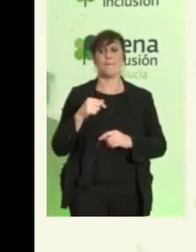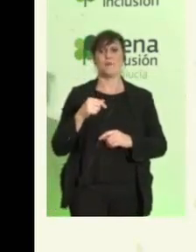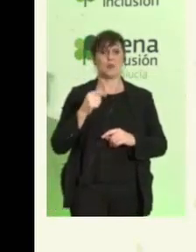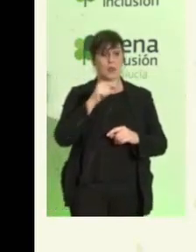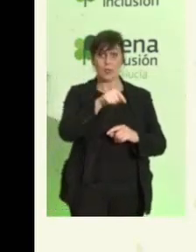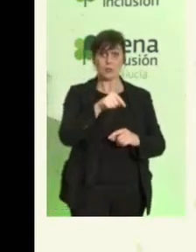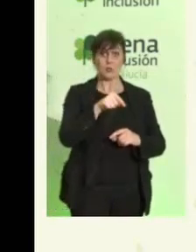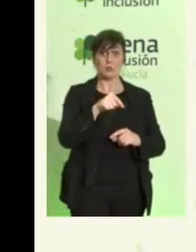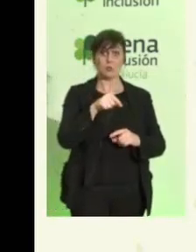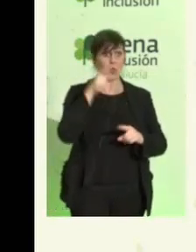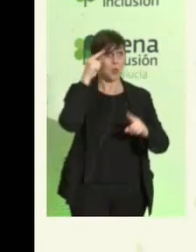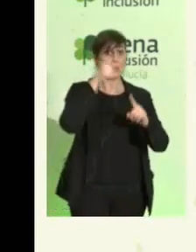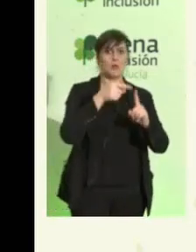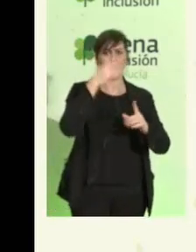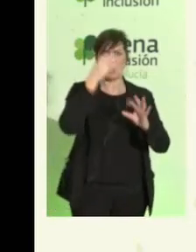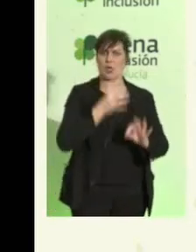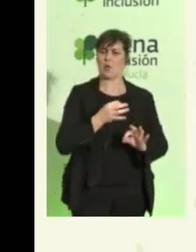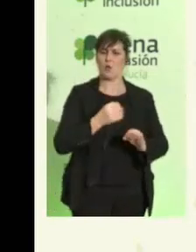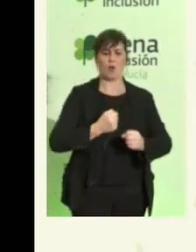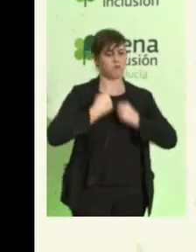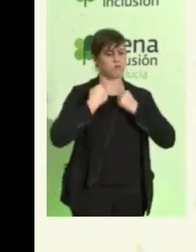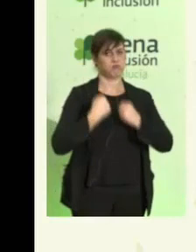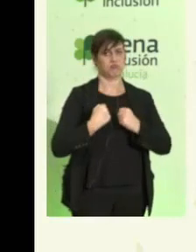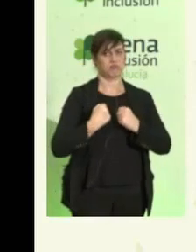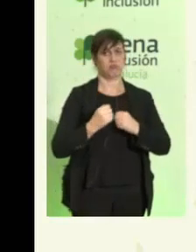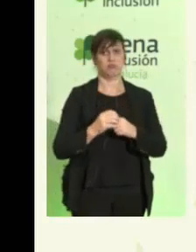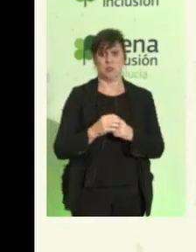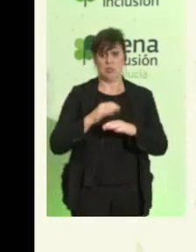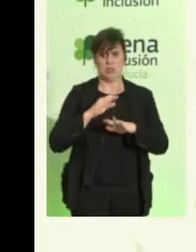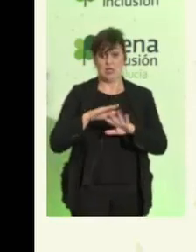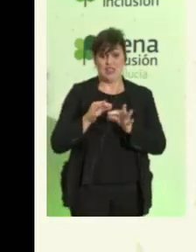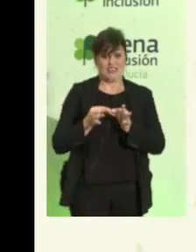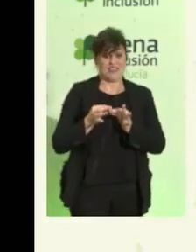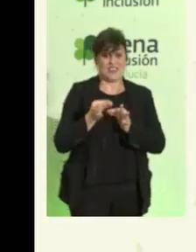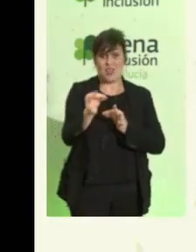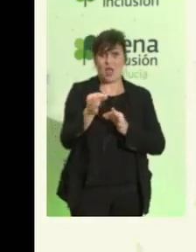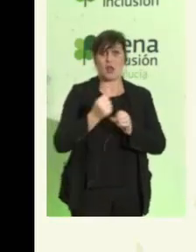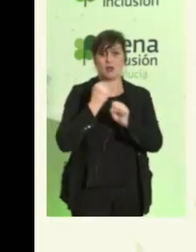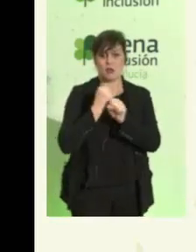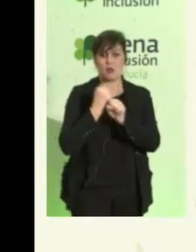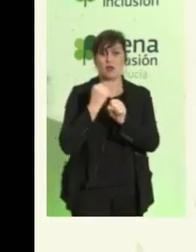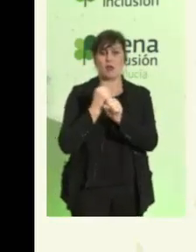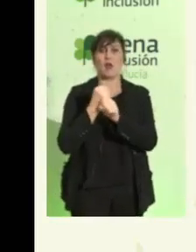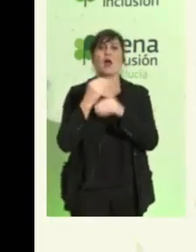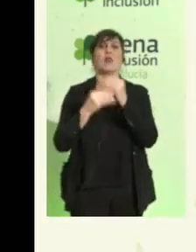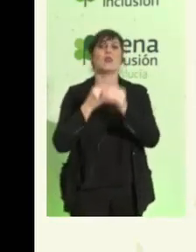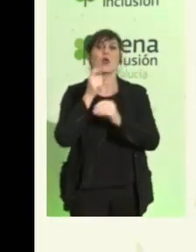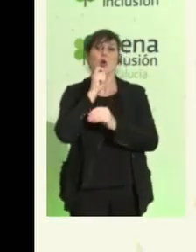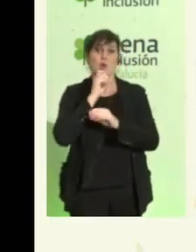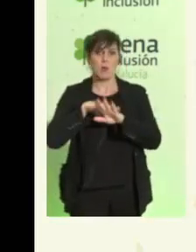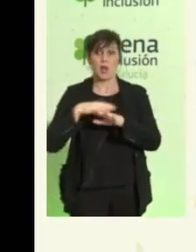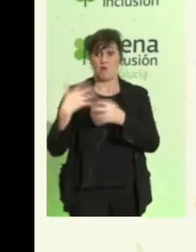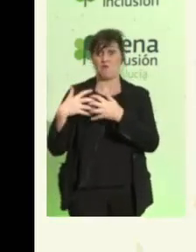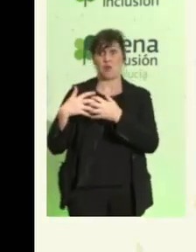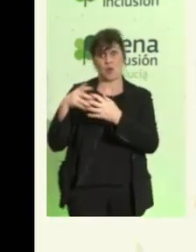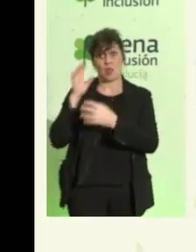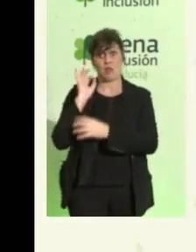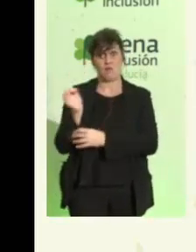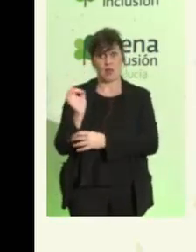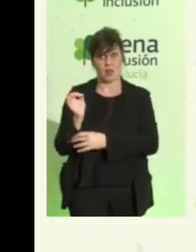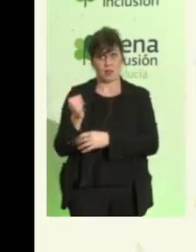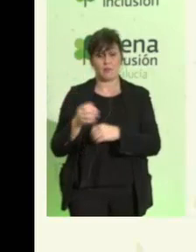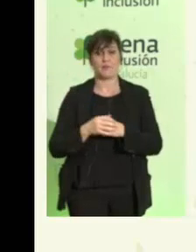firmemente. Y el siguiente paso en el viaje fue cómo hacer que esto funcione para las personas. Entonces, lo que quiero hacer es presentaros